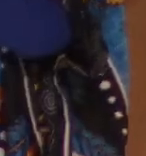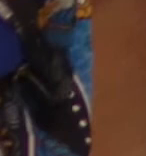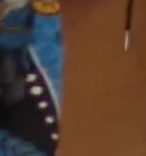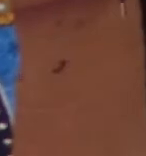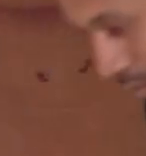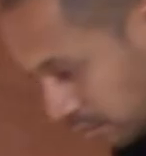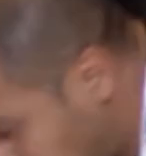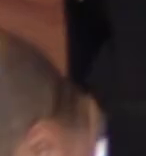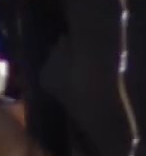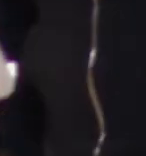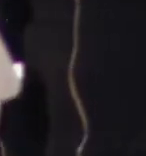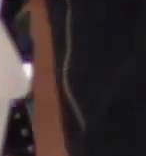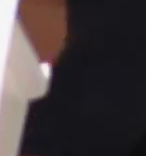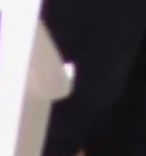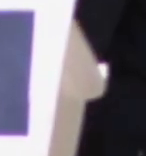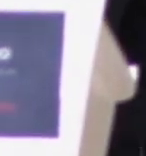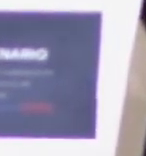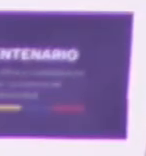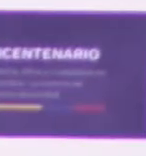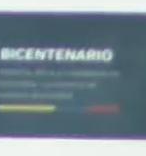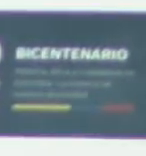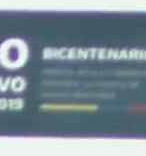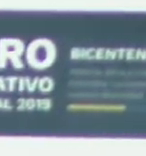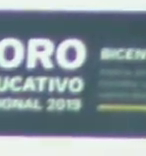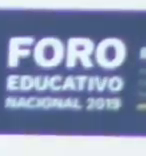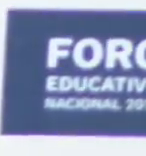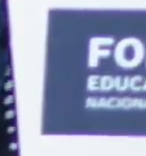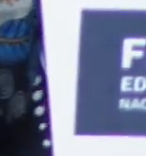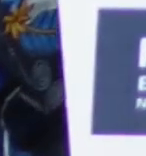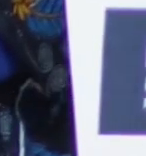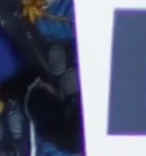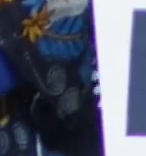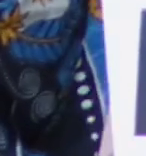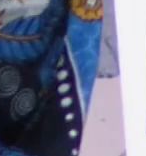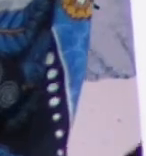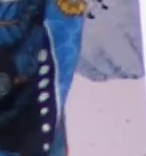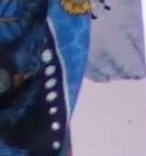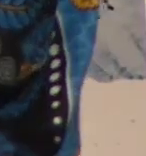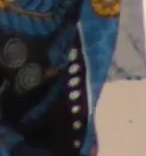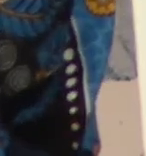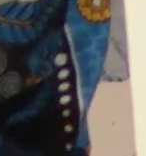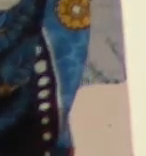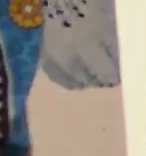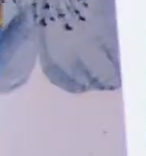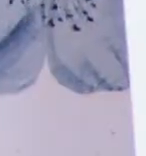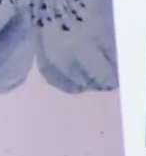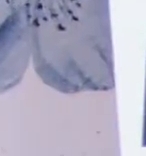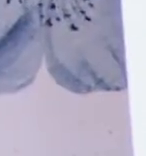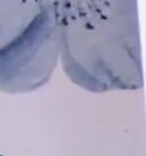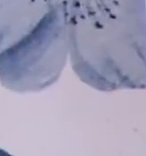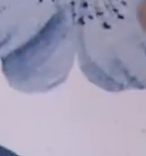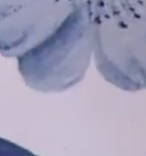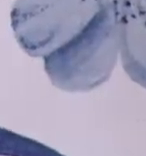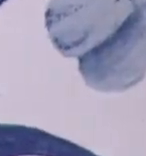Te pedí que volvieras a mi lado y en vano cuántas veces te rogué que por haberme de tu burla